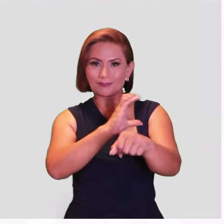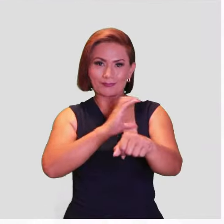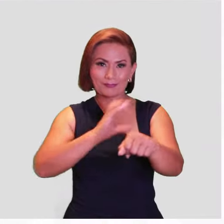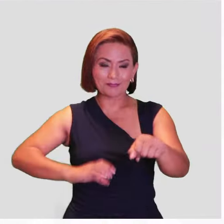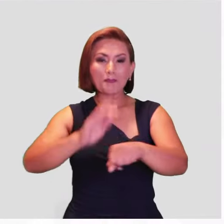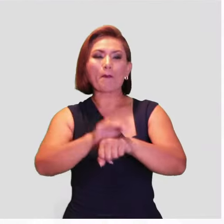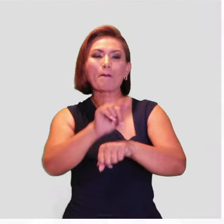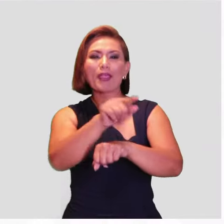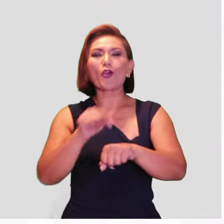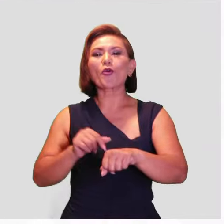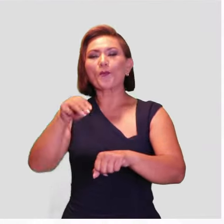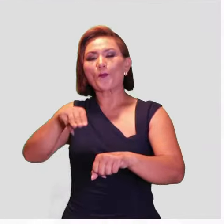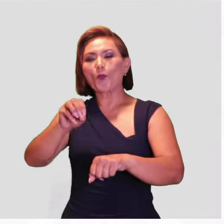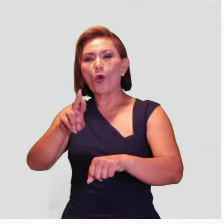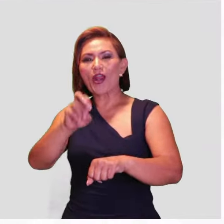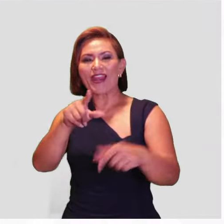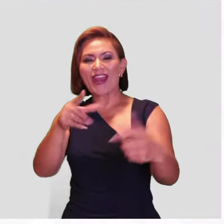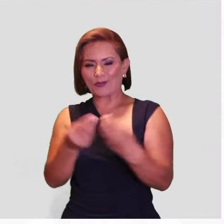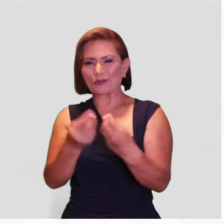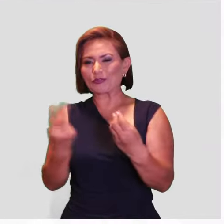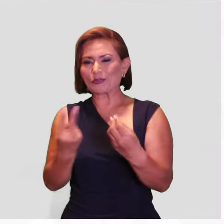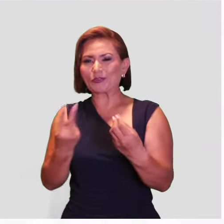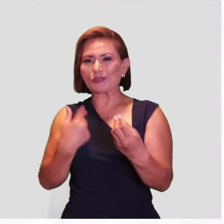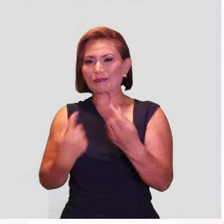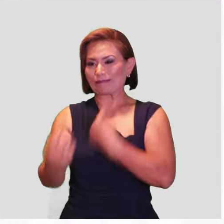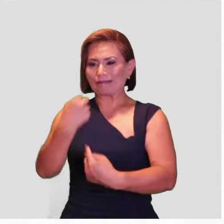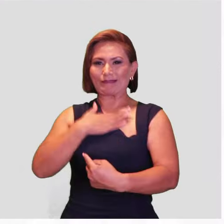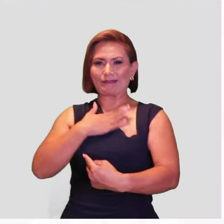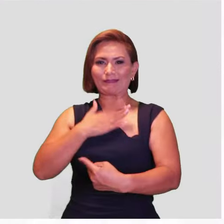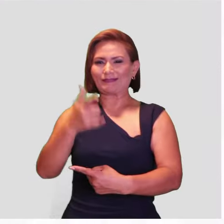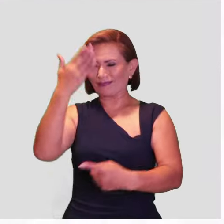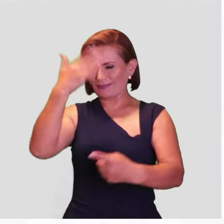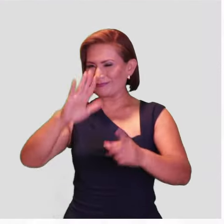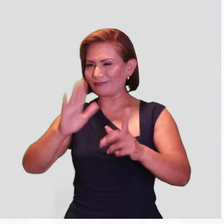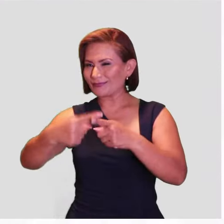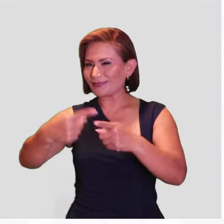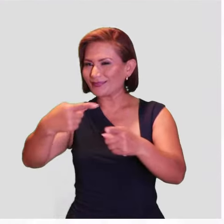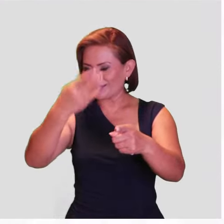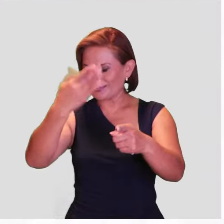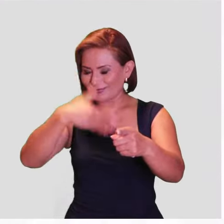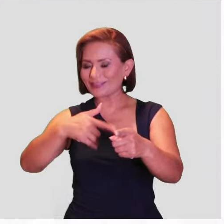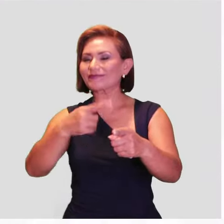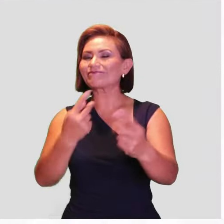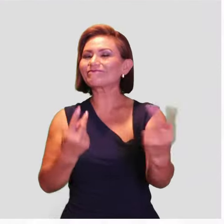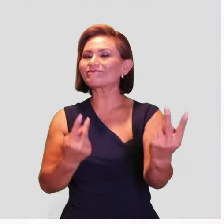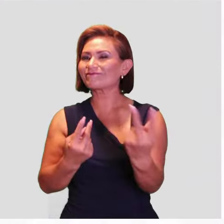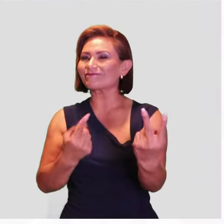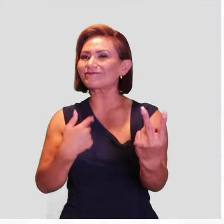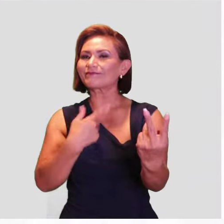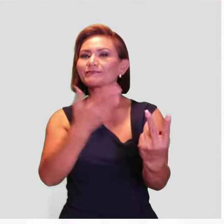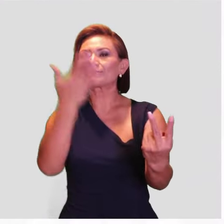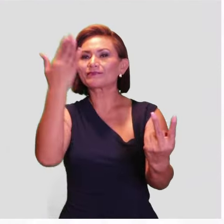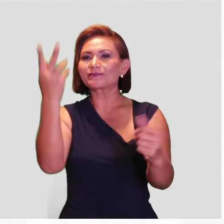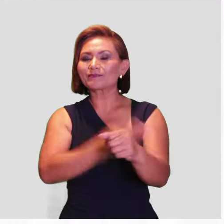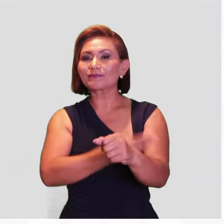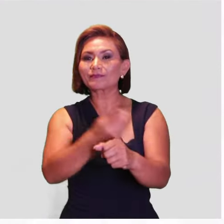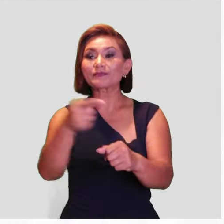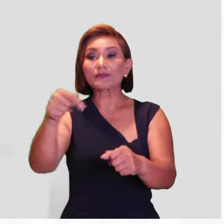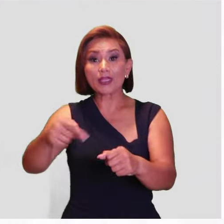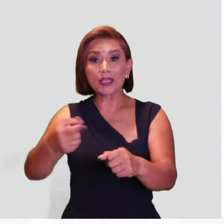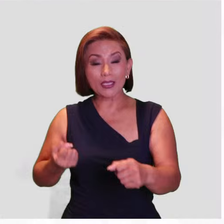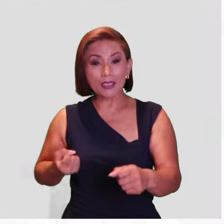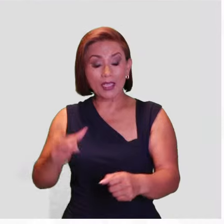candidato de Morena, quien le está haciendo el trabajo sucio, que ya saben quién es. Efectivamente, en San Juan del Río no tenemos patrullas